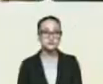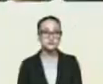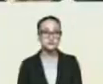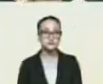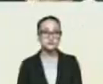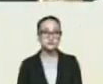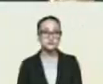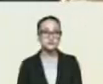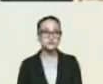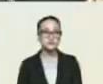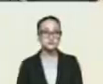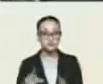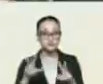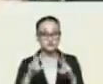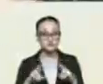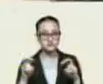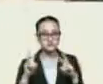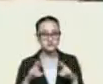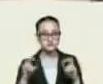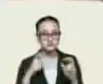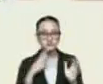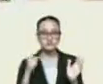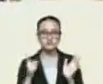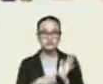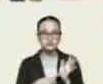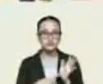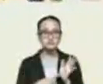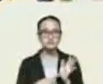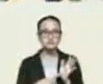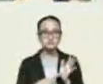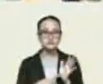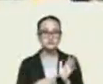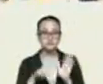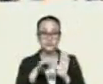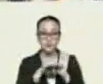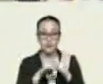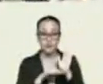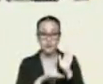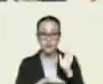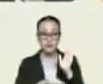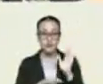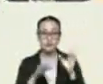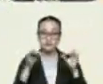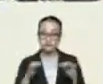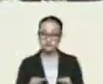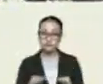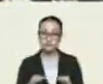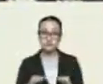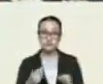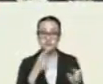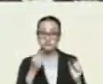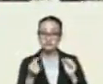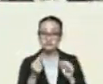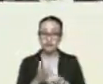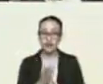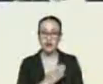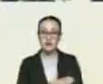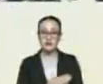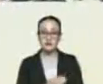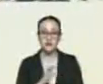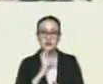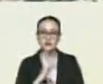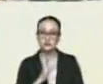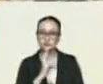Estas auditorías se cumplieron de acuerdo al protocolo establecido y discutido, y